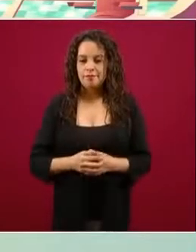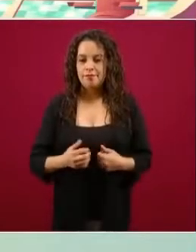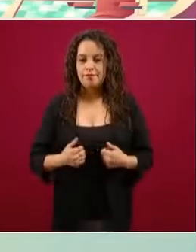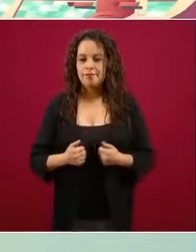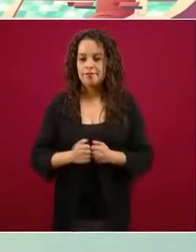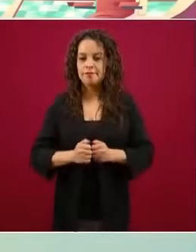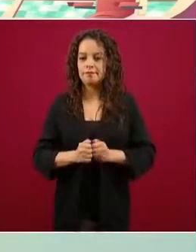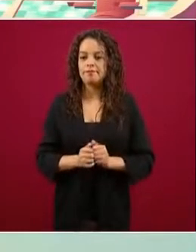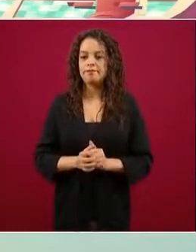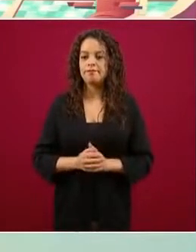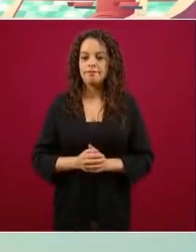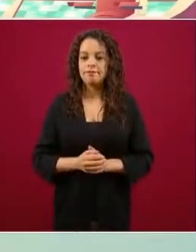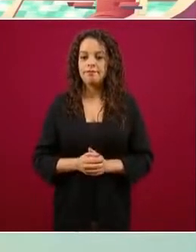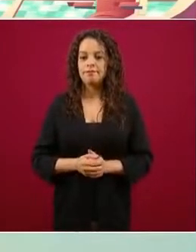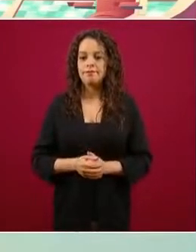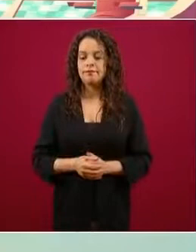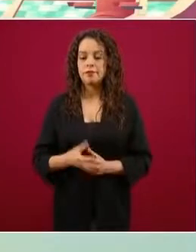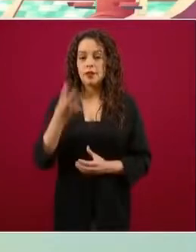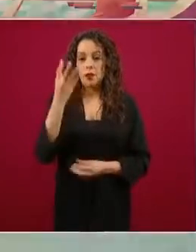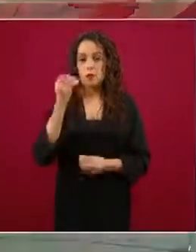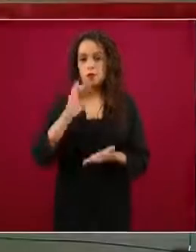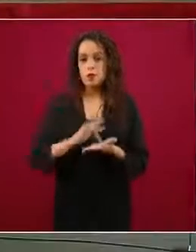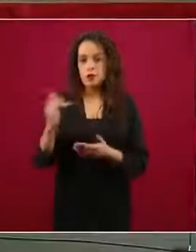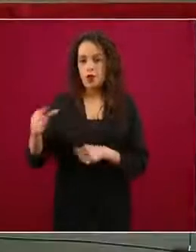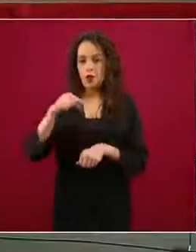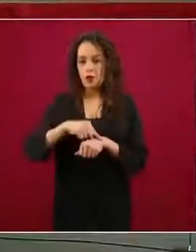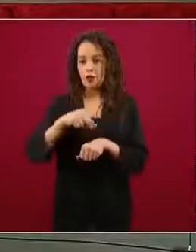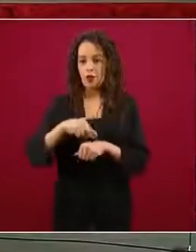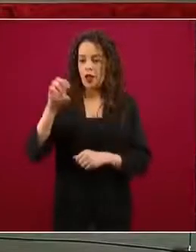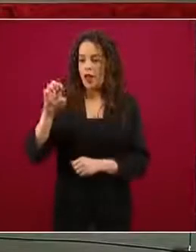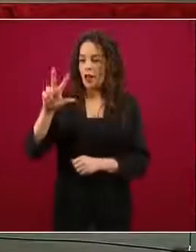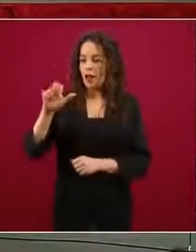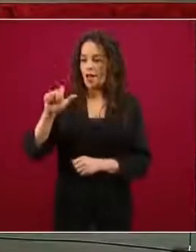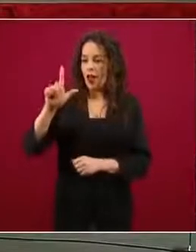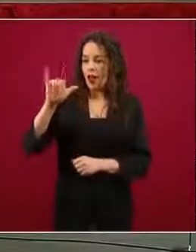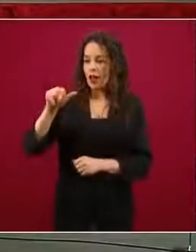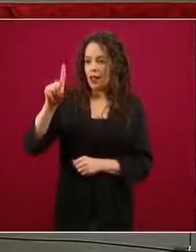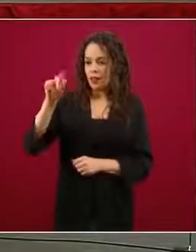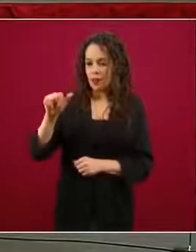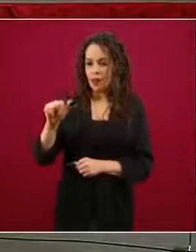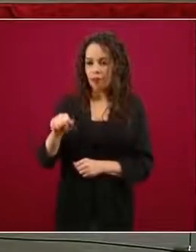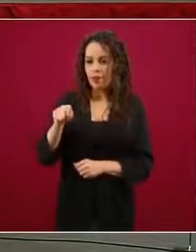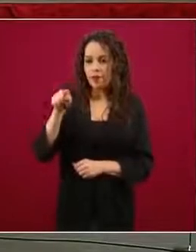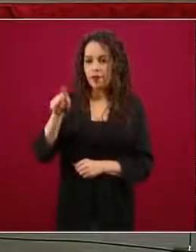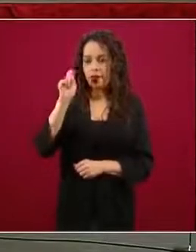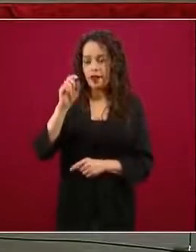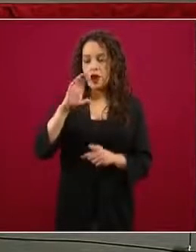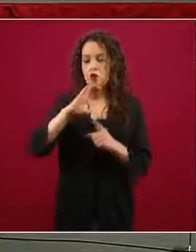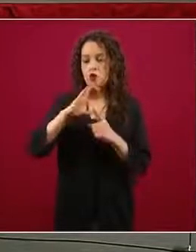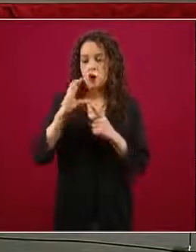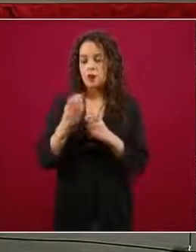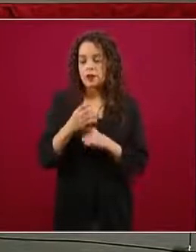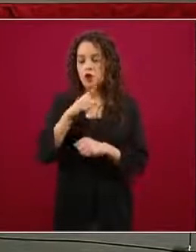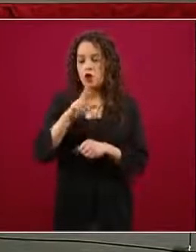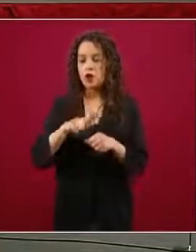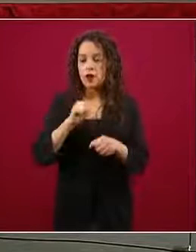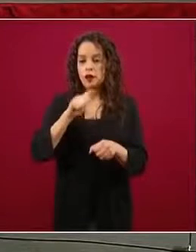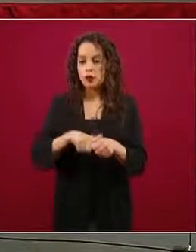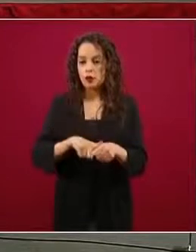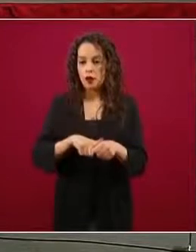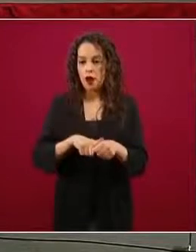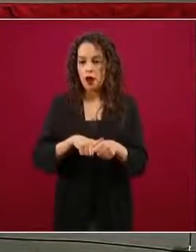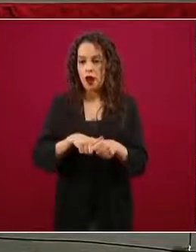Muchas gracias, doctora Evalinda Barrón, directora de vinculación de la Comisión Nacional contra las